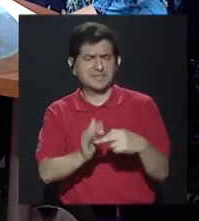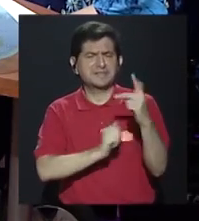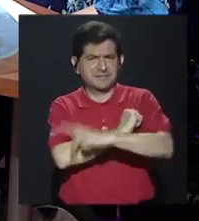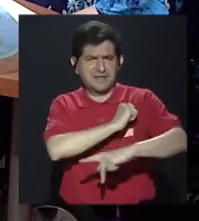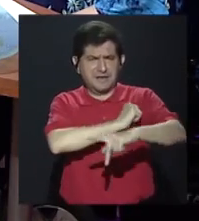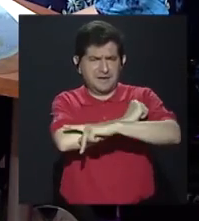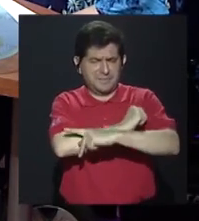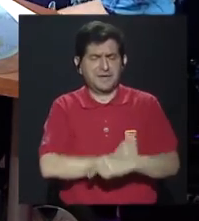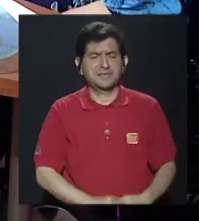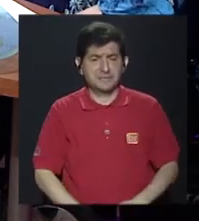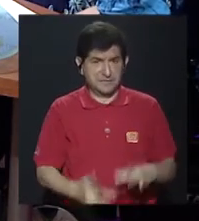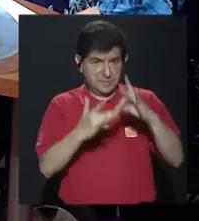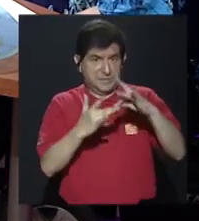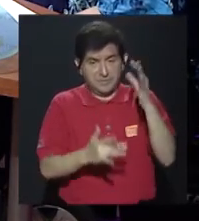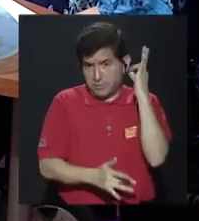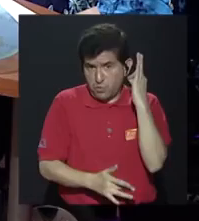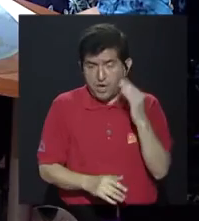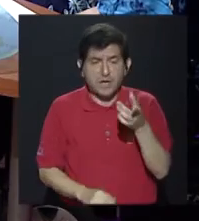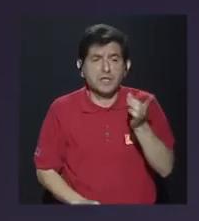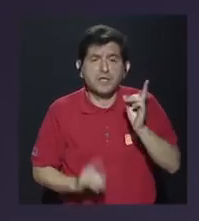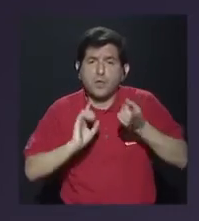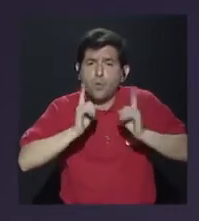país femenina? Bueno,